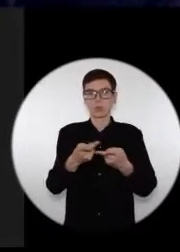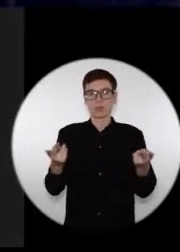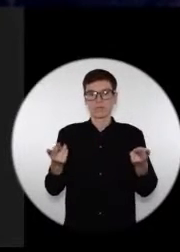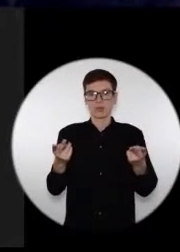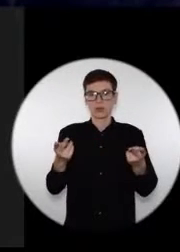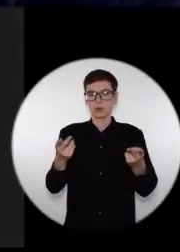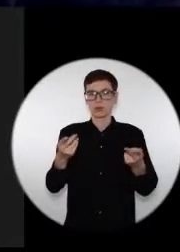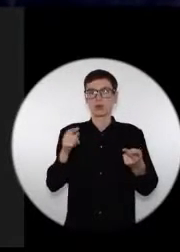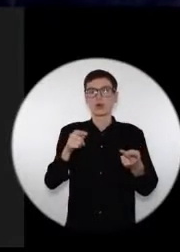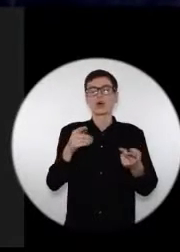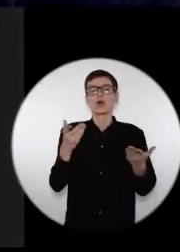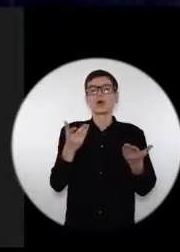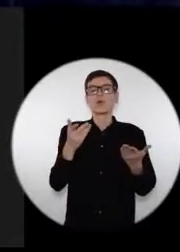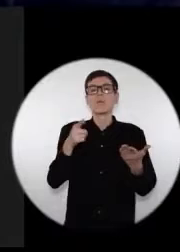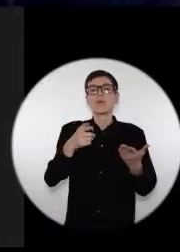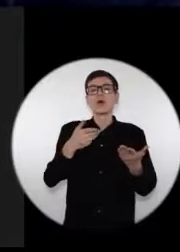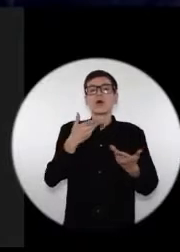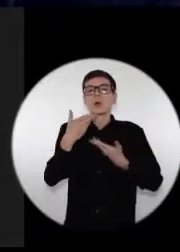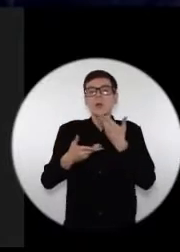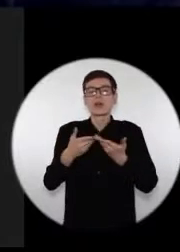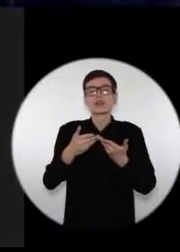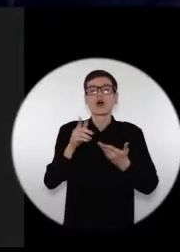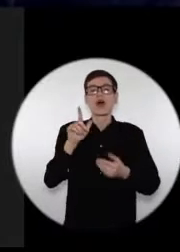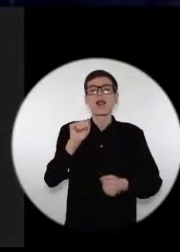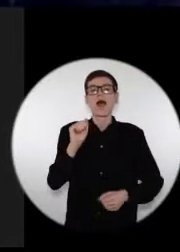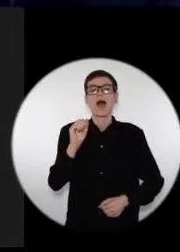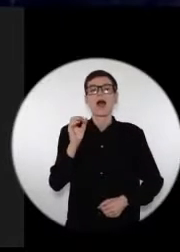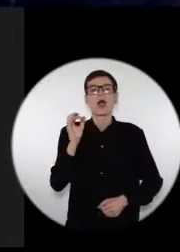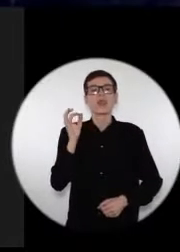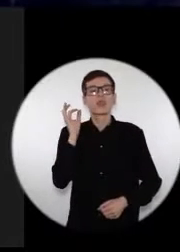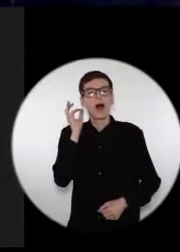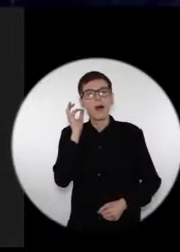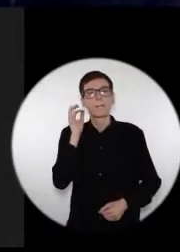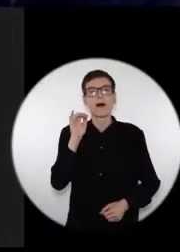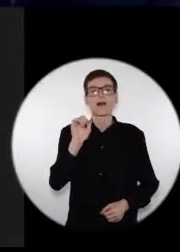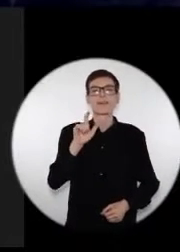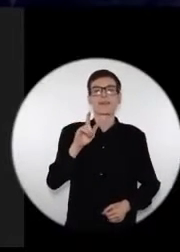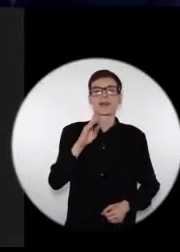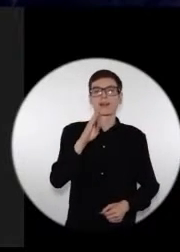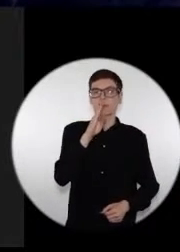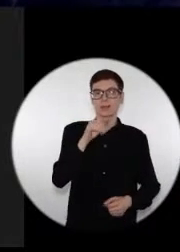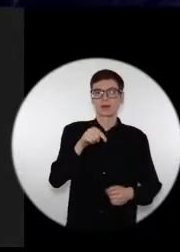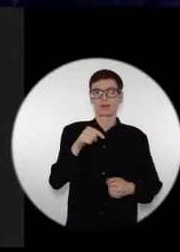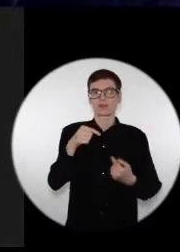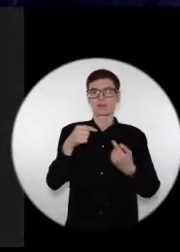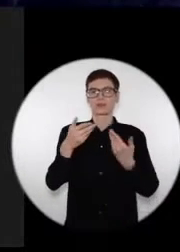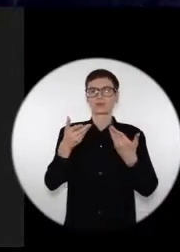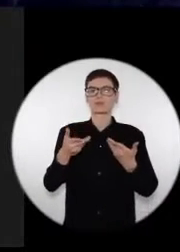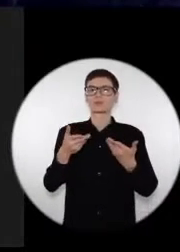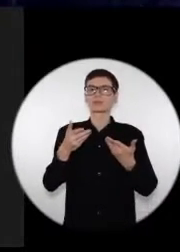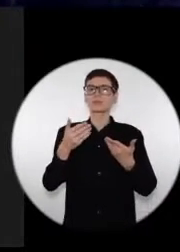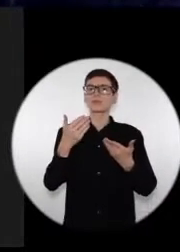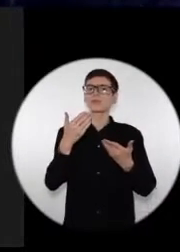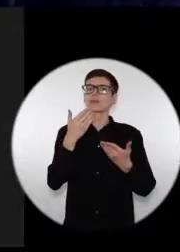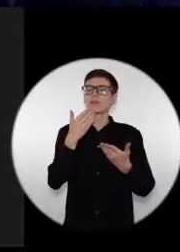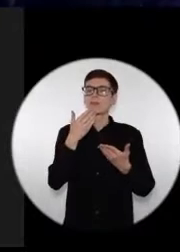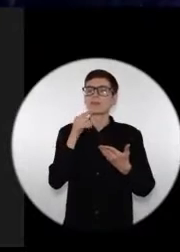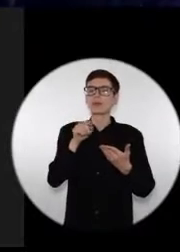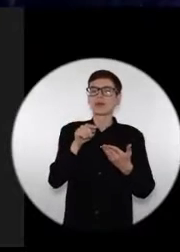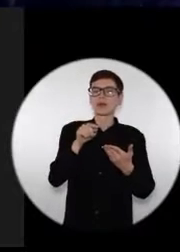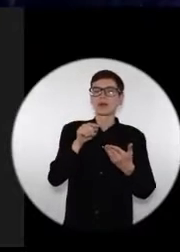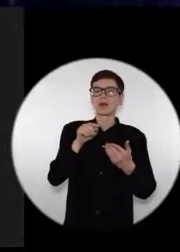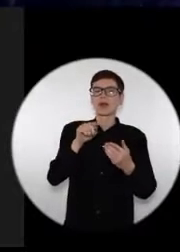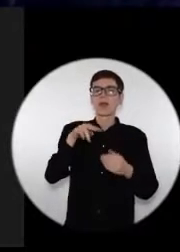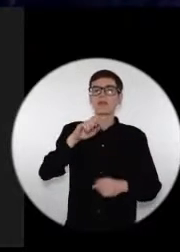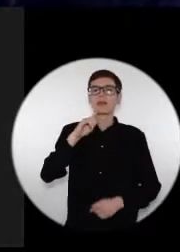y que son libros como relatos como la dama y el perrito de chéjov y tenemos dos otros dos actores también